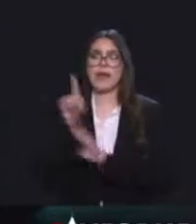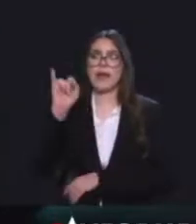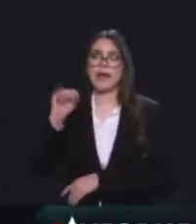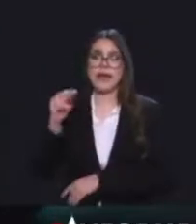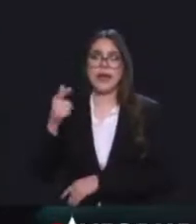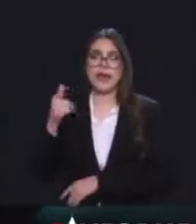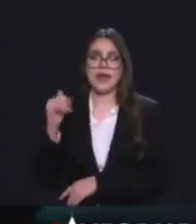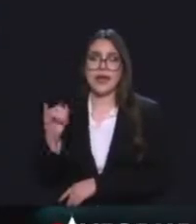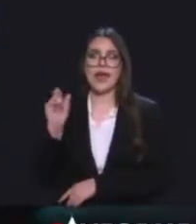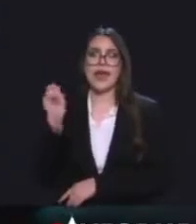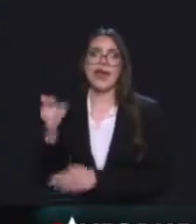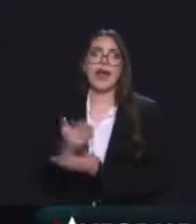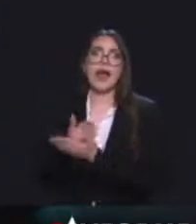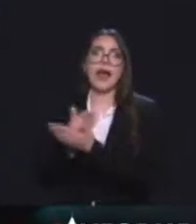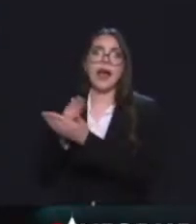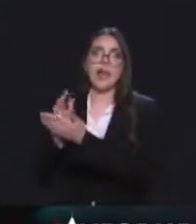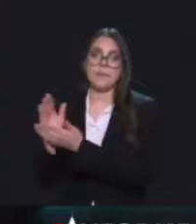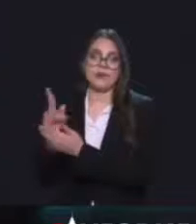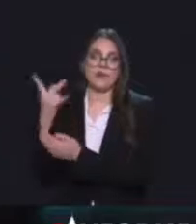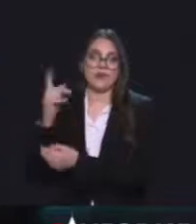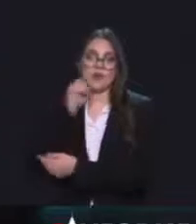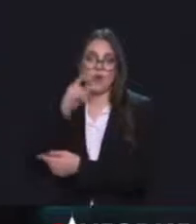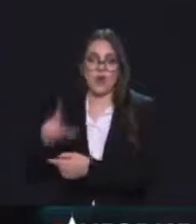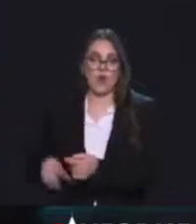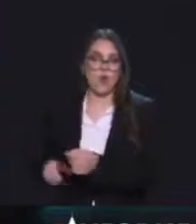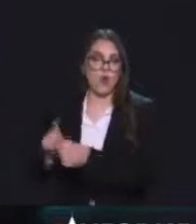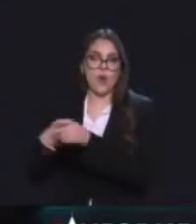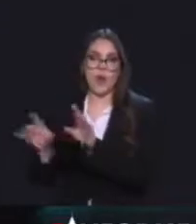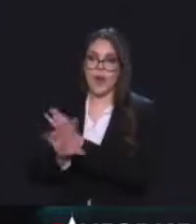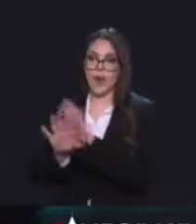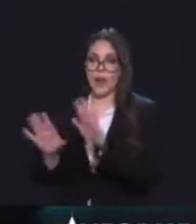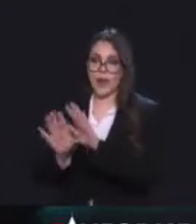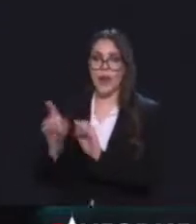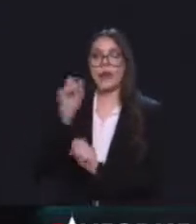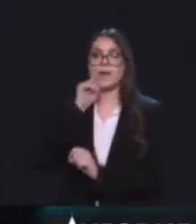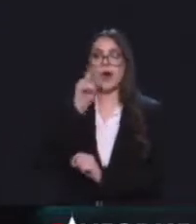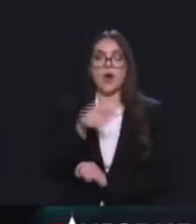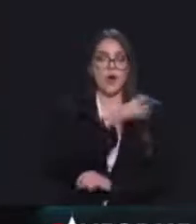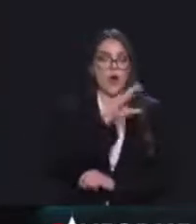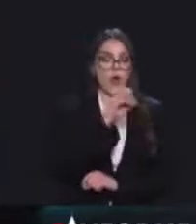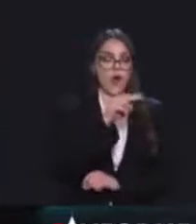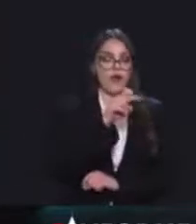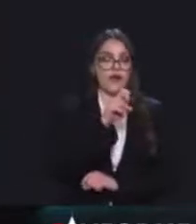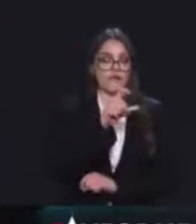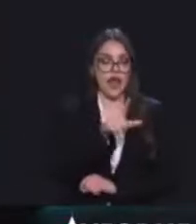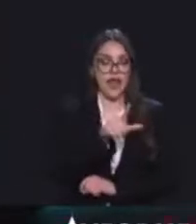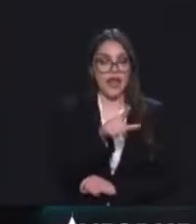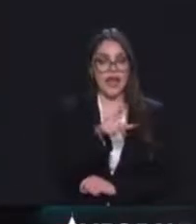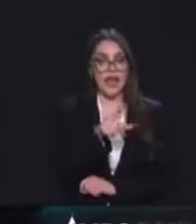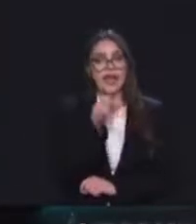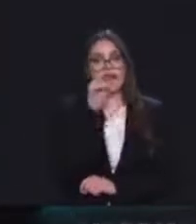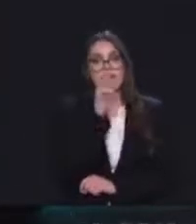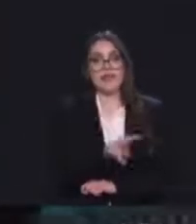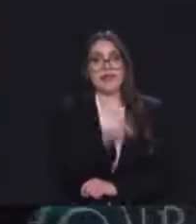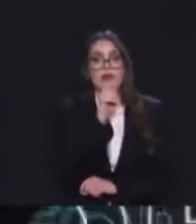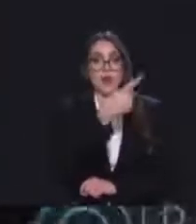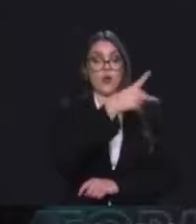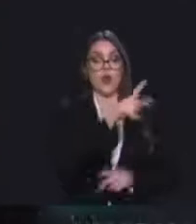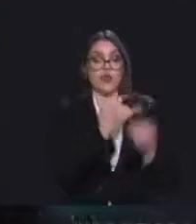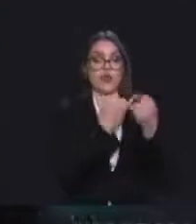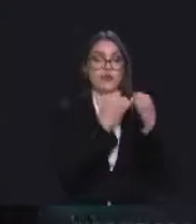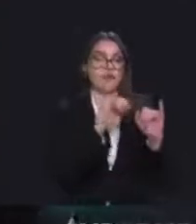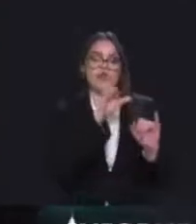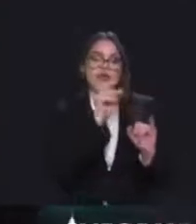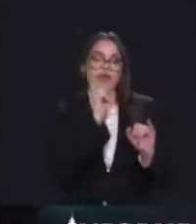órgano autónomo. A su vez, una vez que tiene estos datos, el Coneval, bueno, que en teoría es un órgano autónomo, pero realmente todavía no lo es,